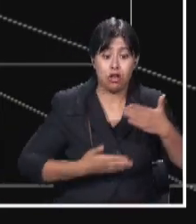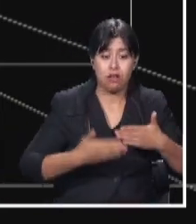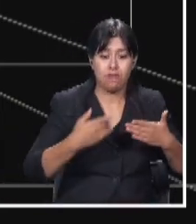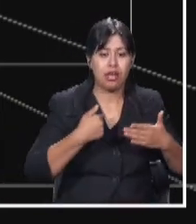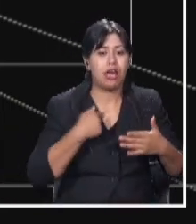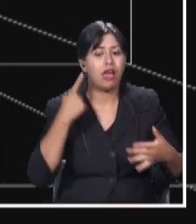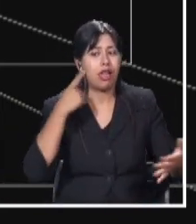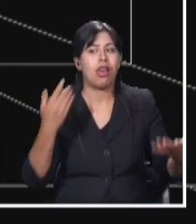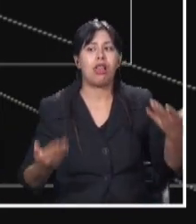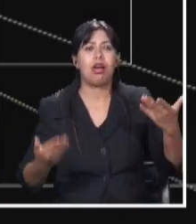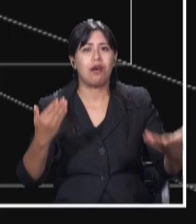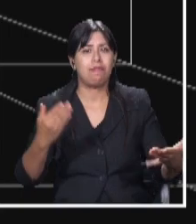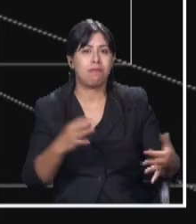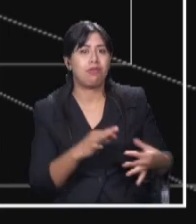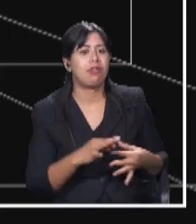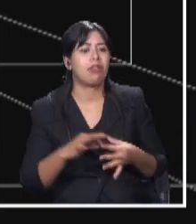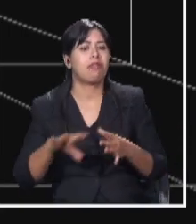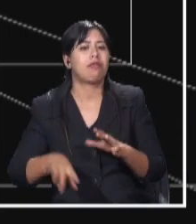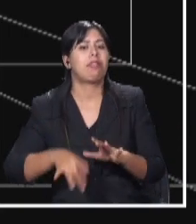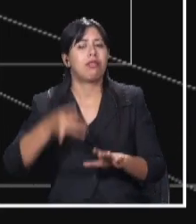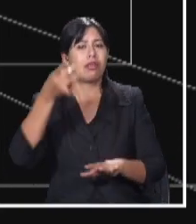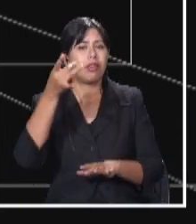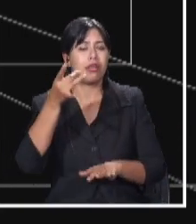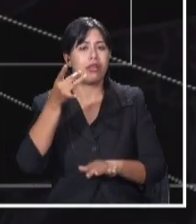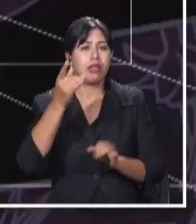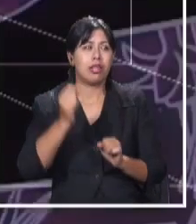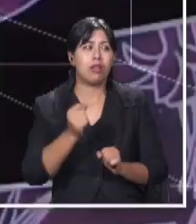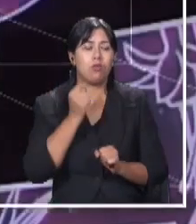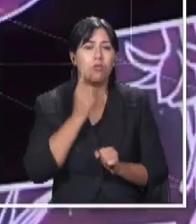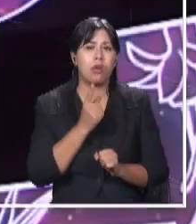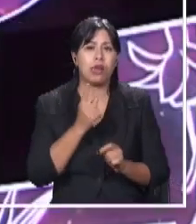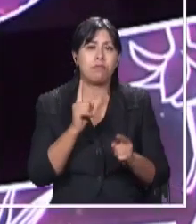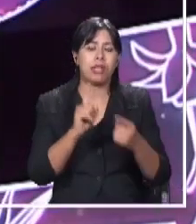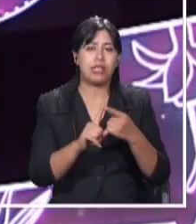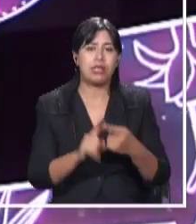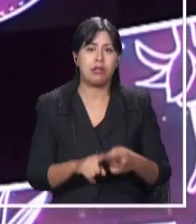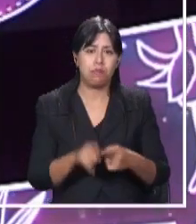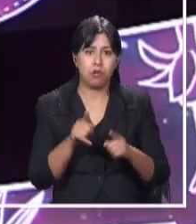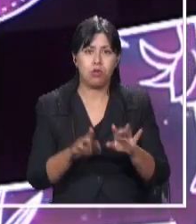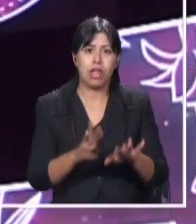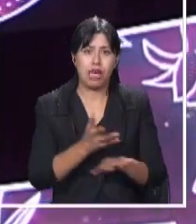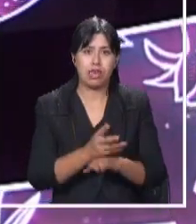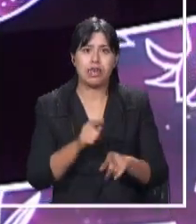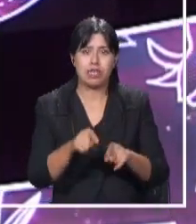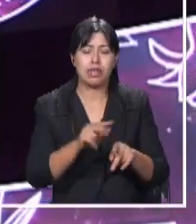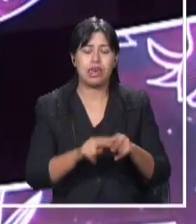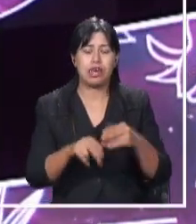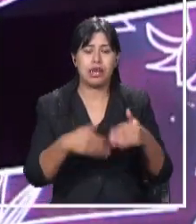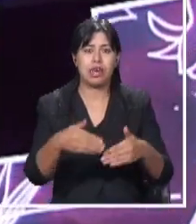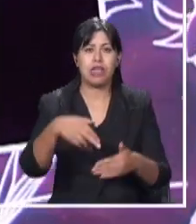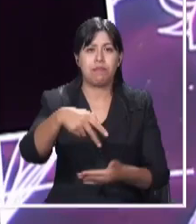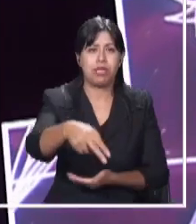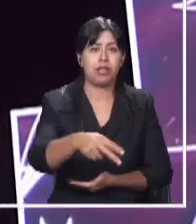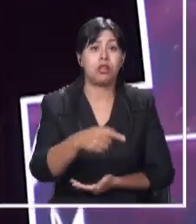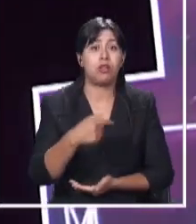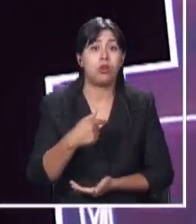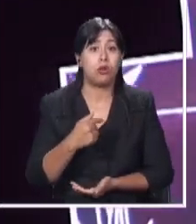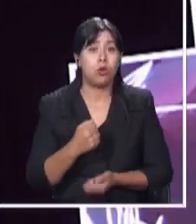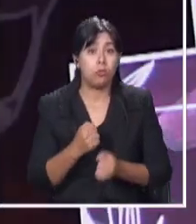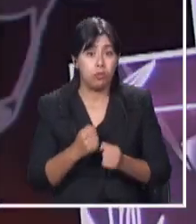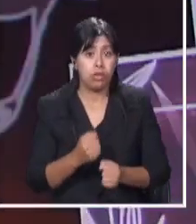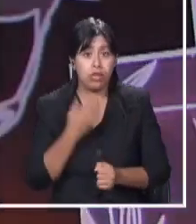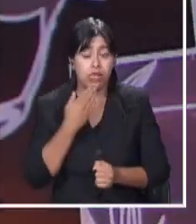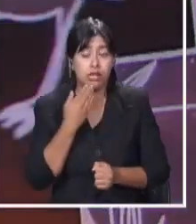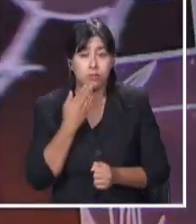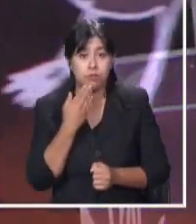de alguna forma cuál es el principio que está debajo, que está moldeando este tipo de caminar. Y si uno puede complejizar la plataforma